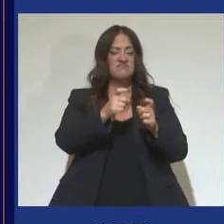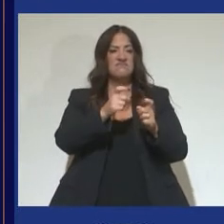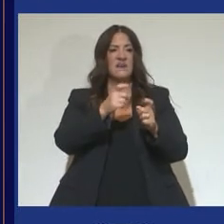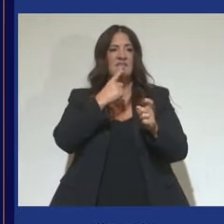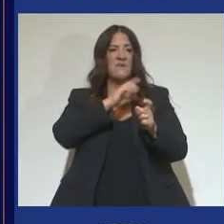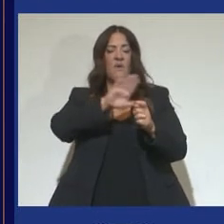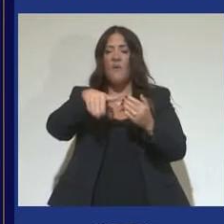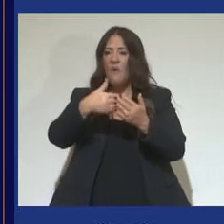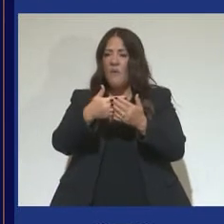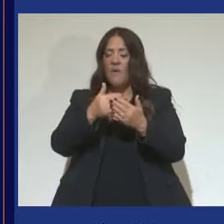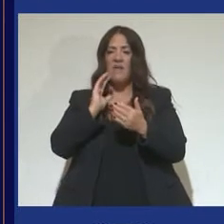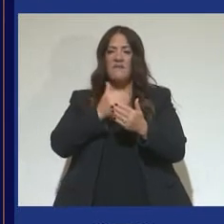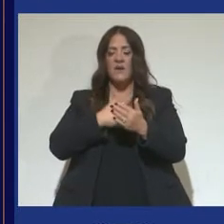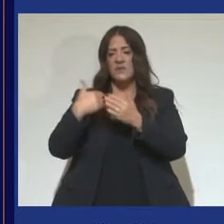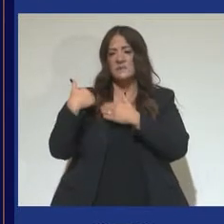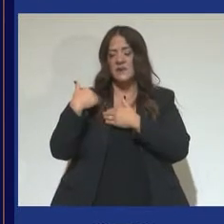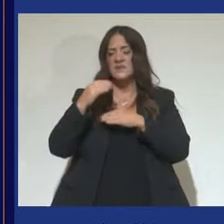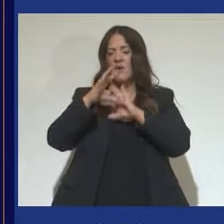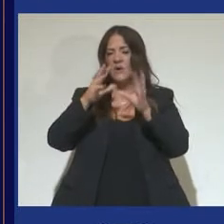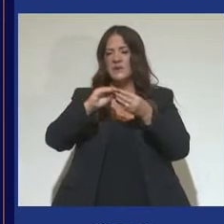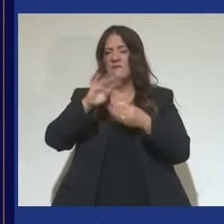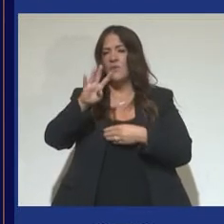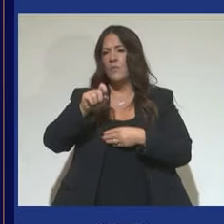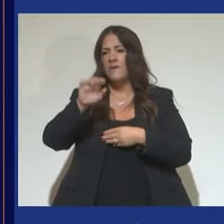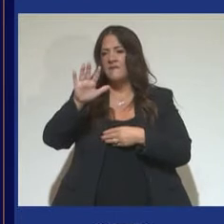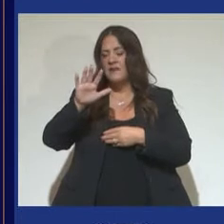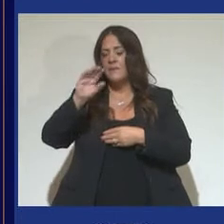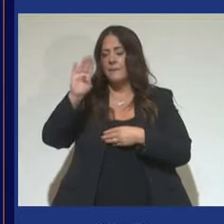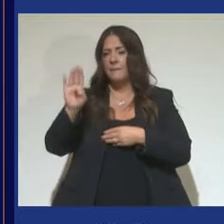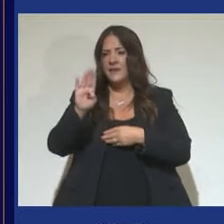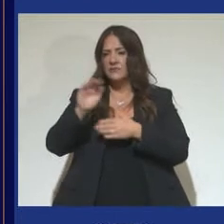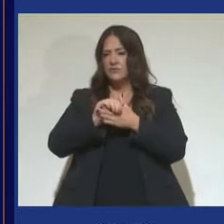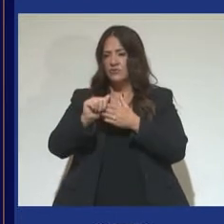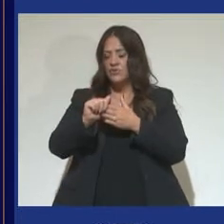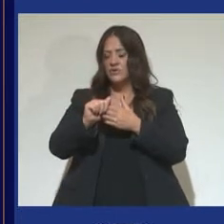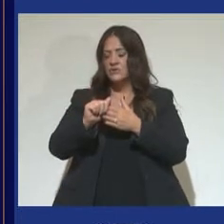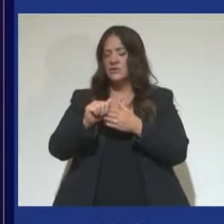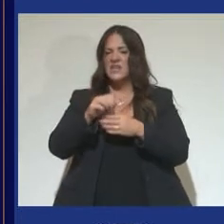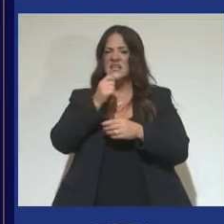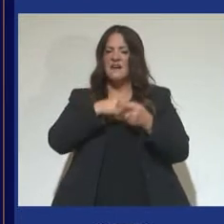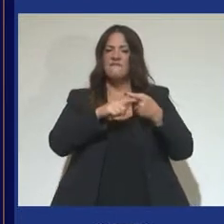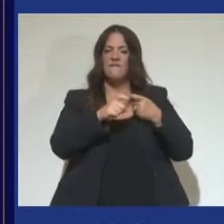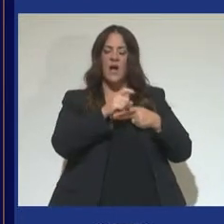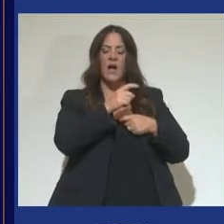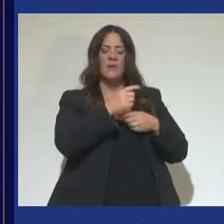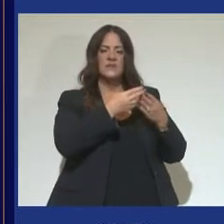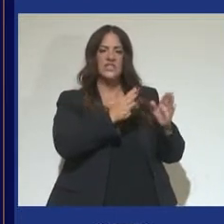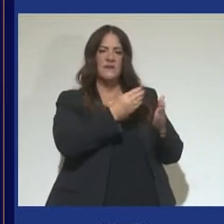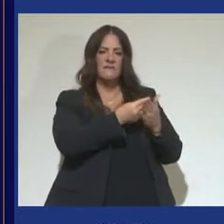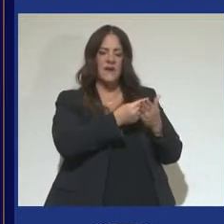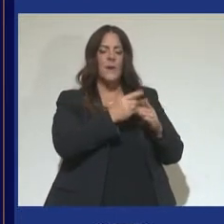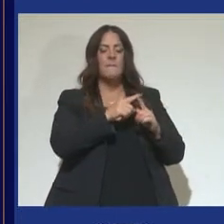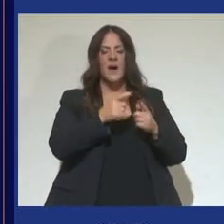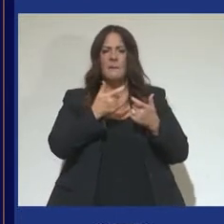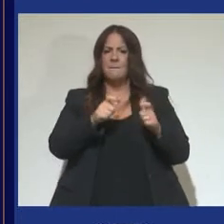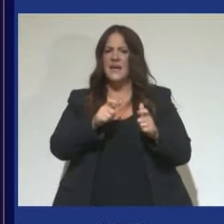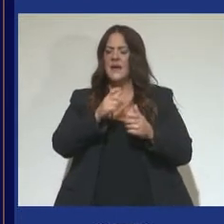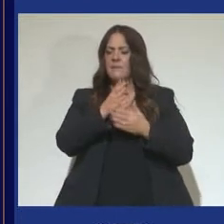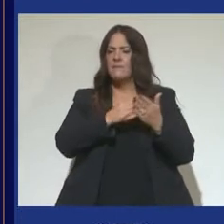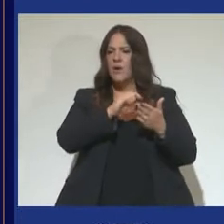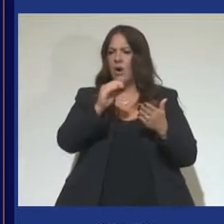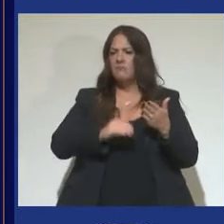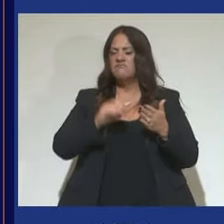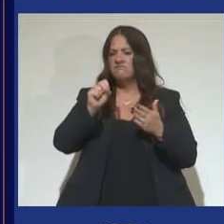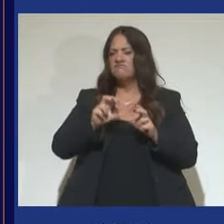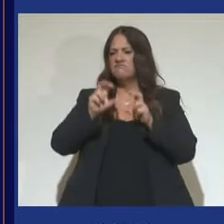espectro es una responsabilidad de 4.4 mil millones de dólares en este presupuesto y no todo eso es del fondo general esperamos que parte de eso